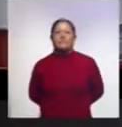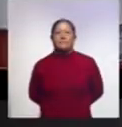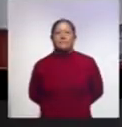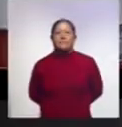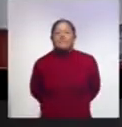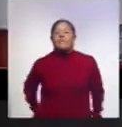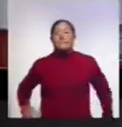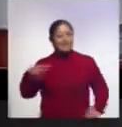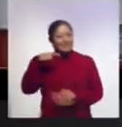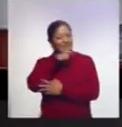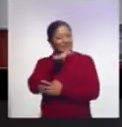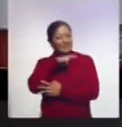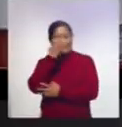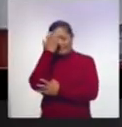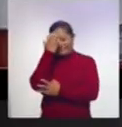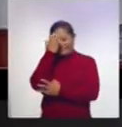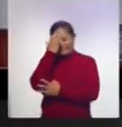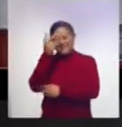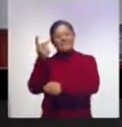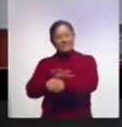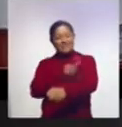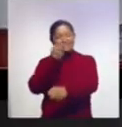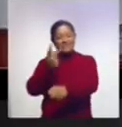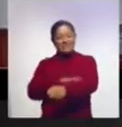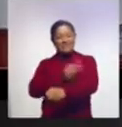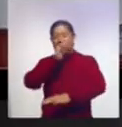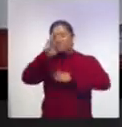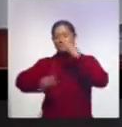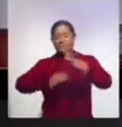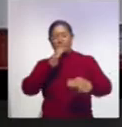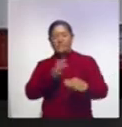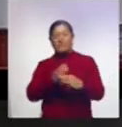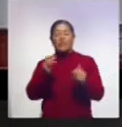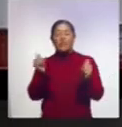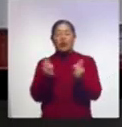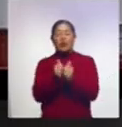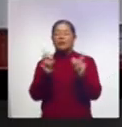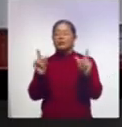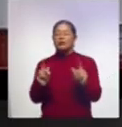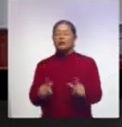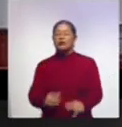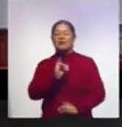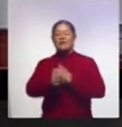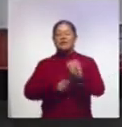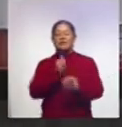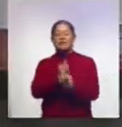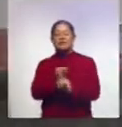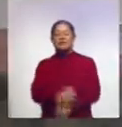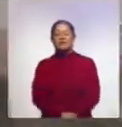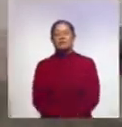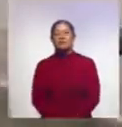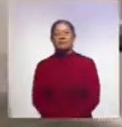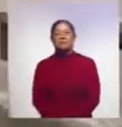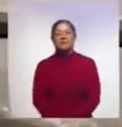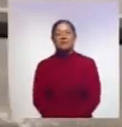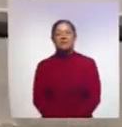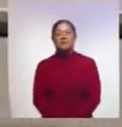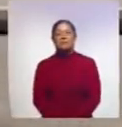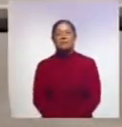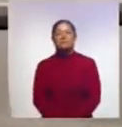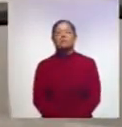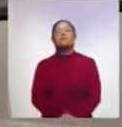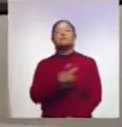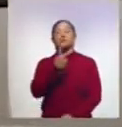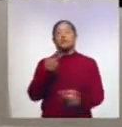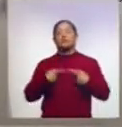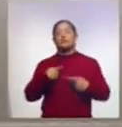Vamos rápidamente a conocer lo que está sucediendo alrededor del mundo con las breves internacionales. Al menos dos